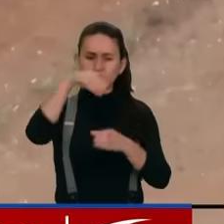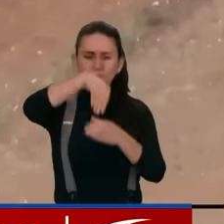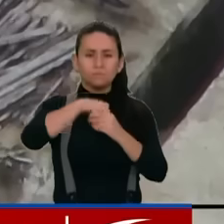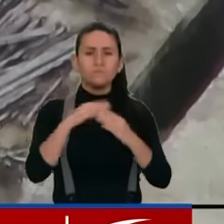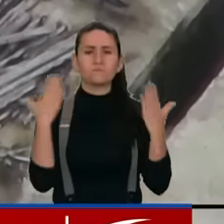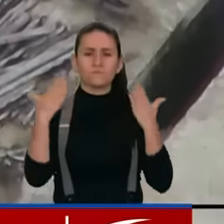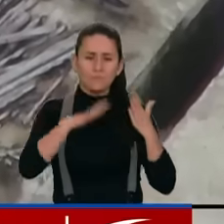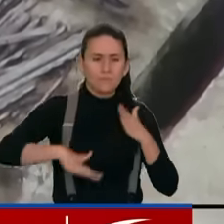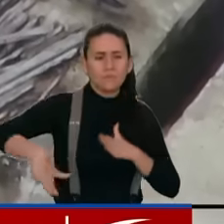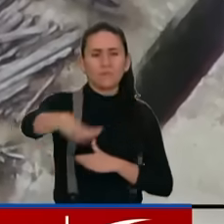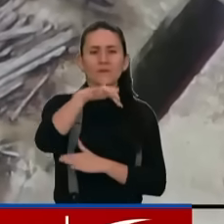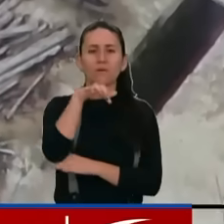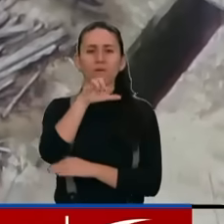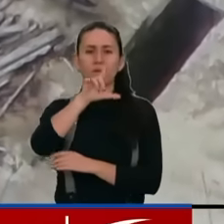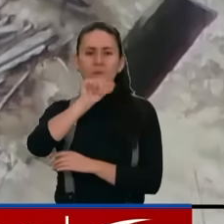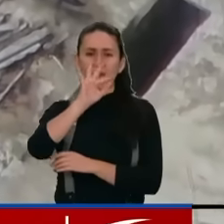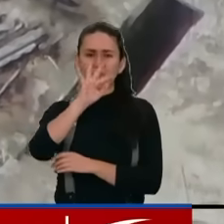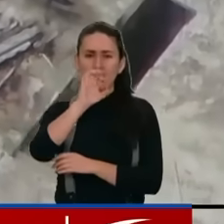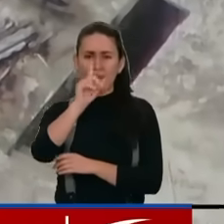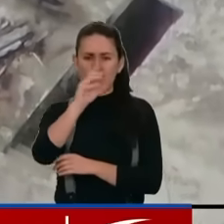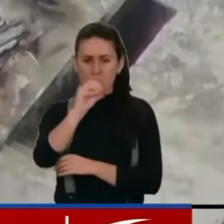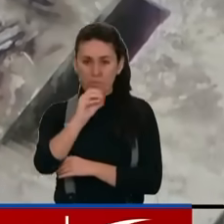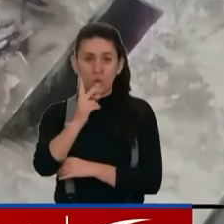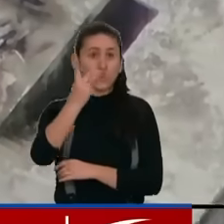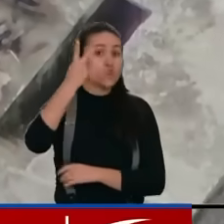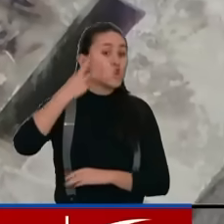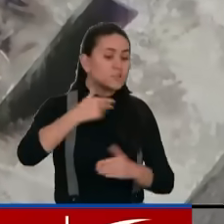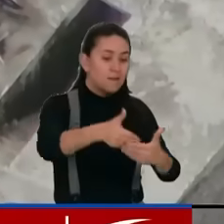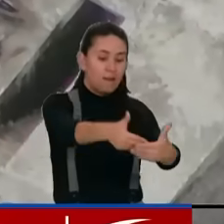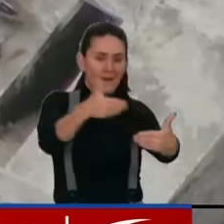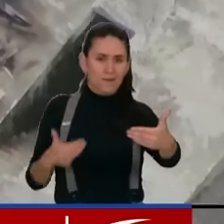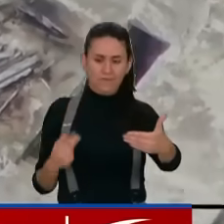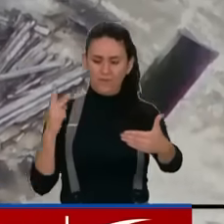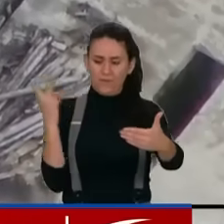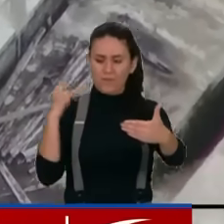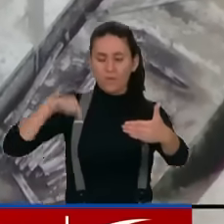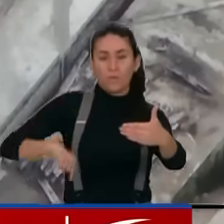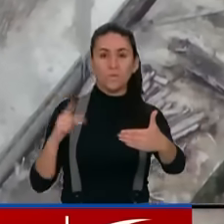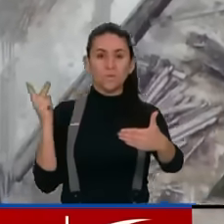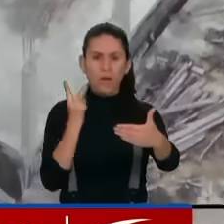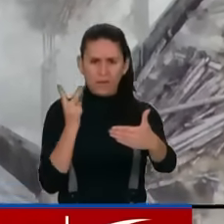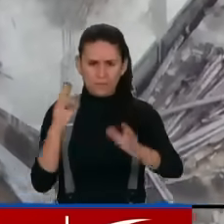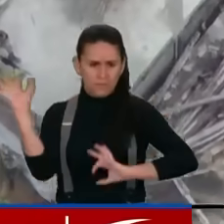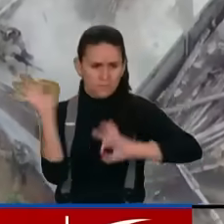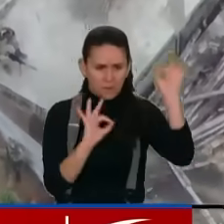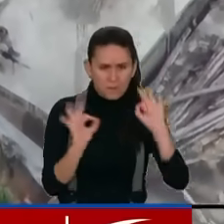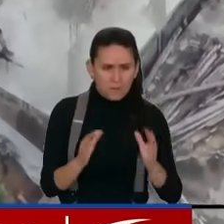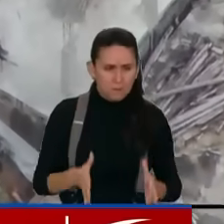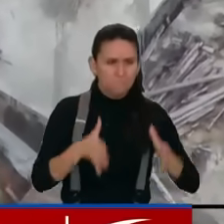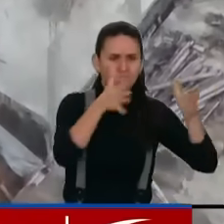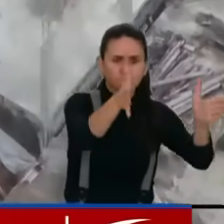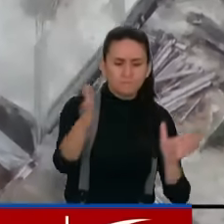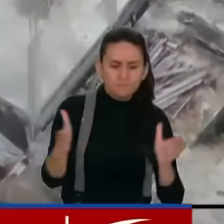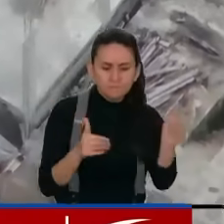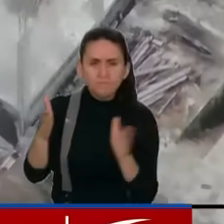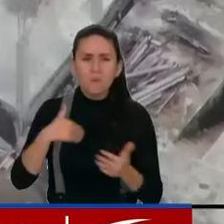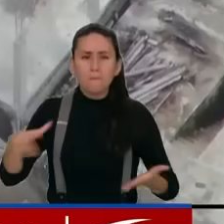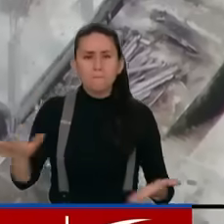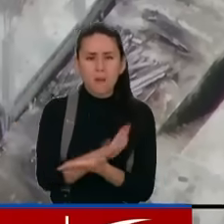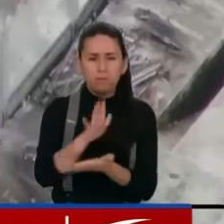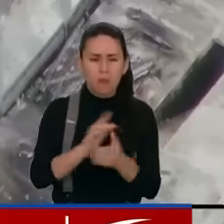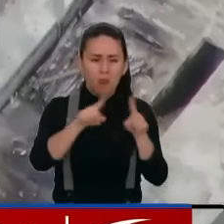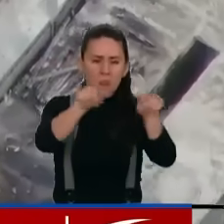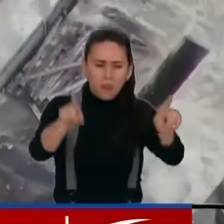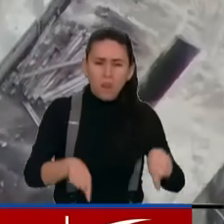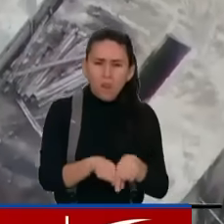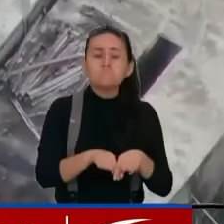del Plateado, donde llegaron 2 días antes de las elecciones para desplegar el Plan Democracia. Algunos de los militares con